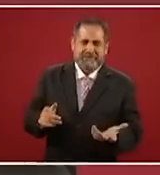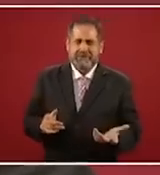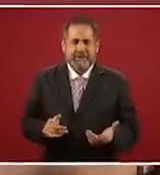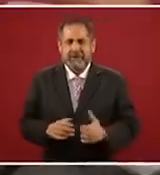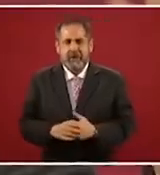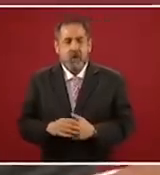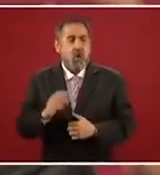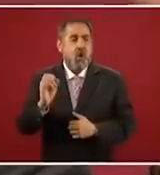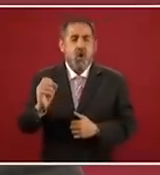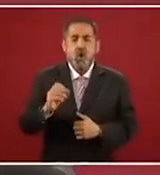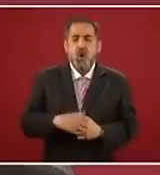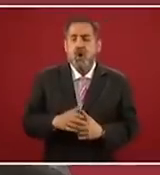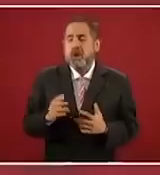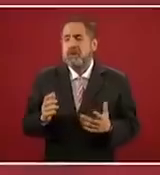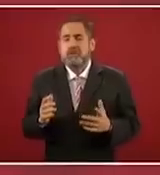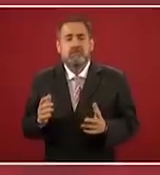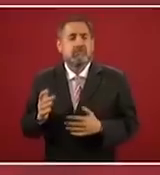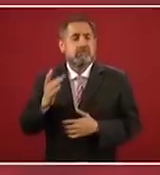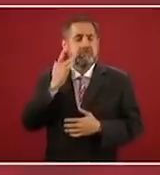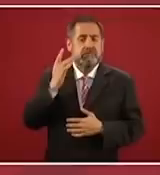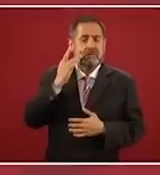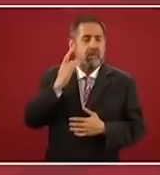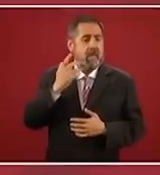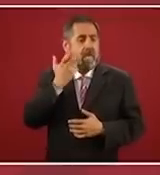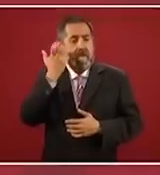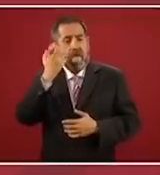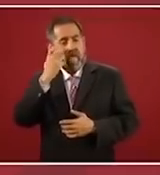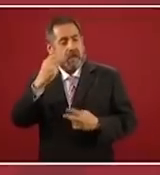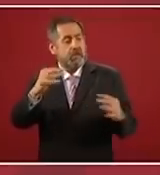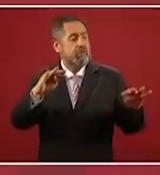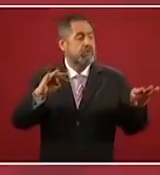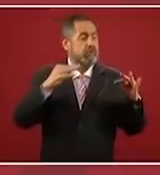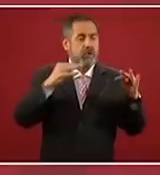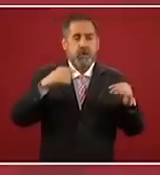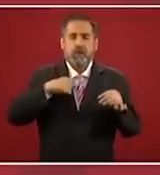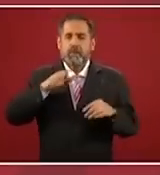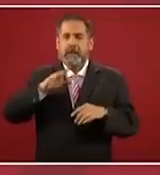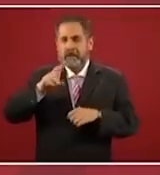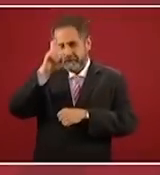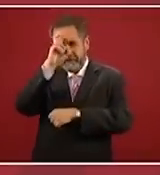y va a actuar de manera faraónica?